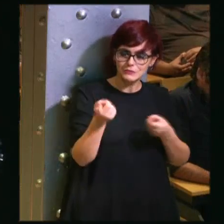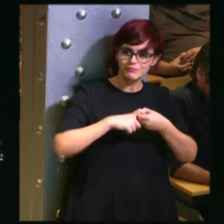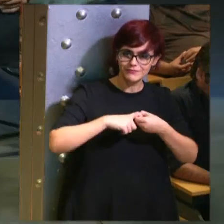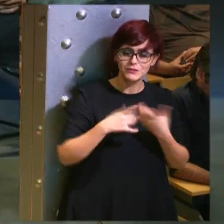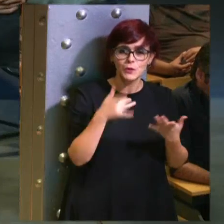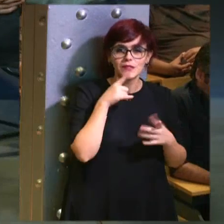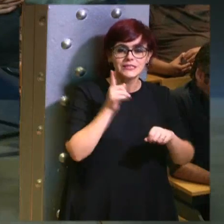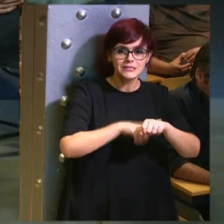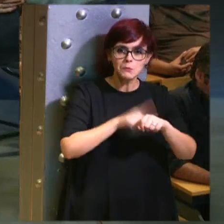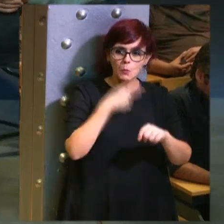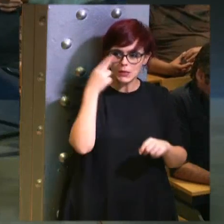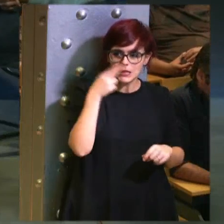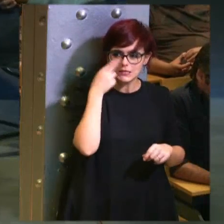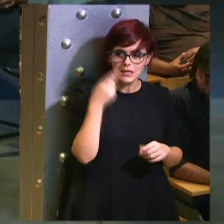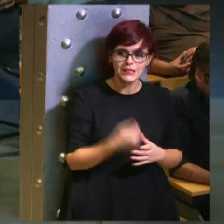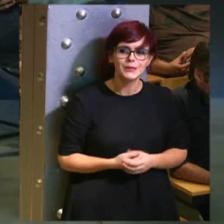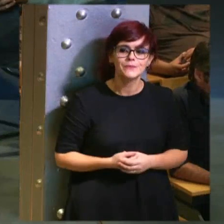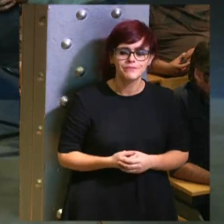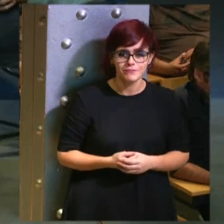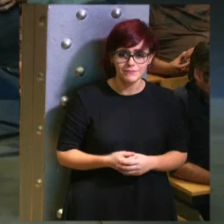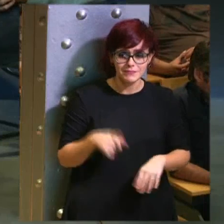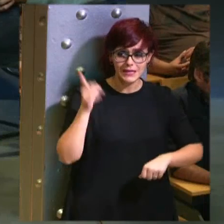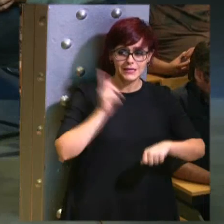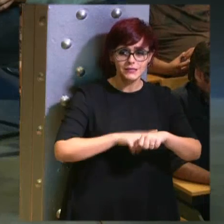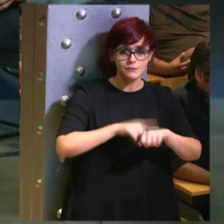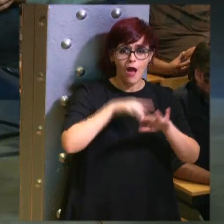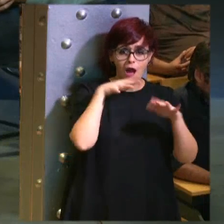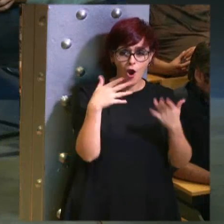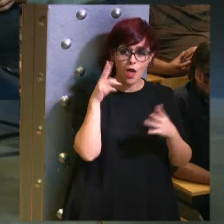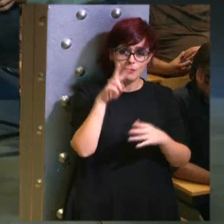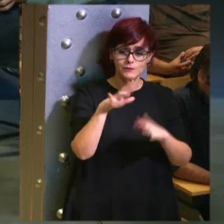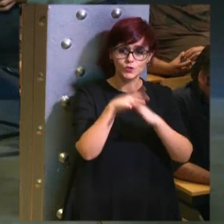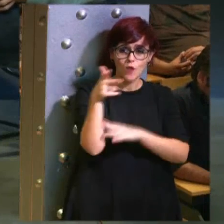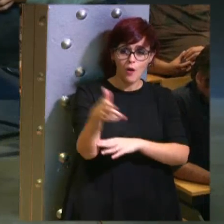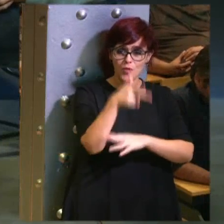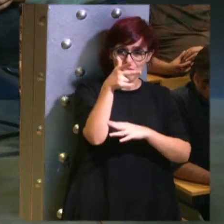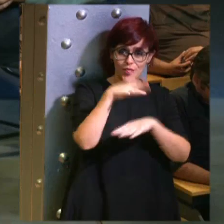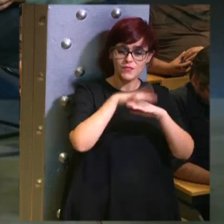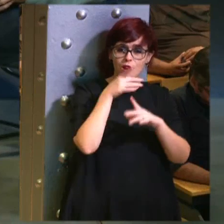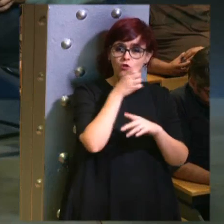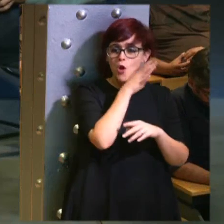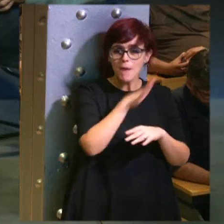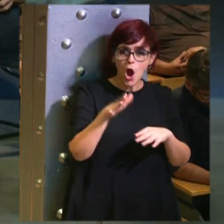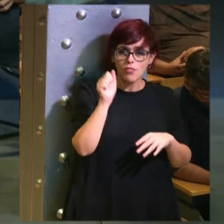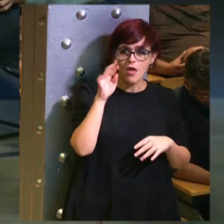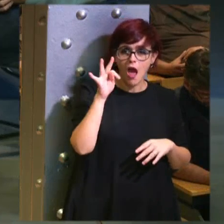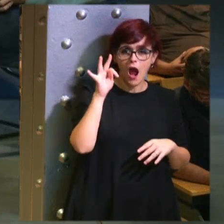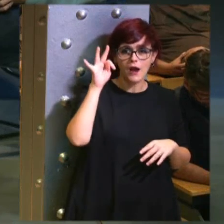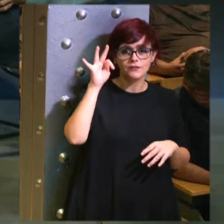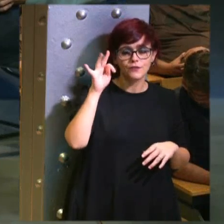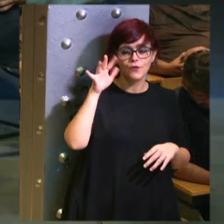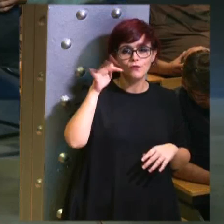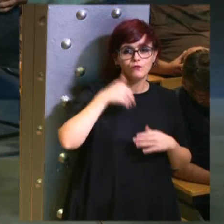vivimos tiempos muy interesantes, esos tiempos que vamos a ver ahora en una proyección de lo mejor de Art Futura dentro